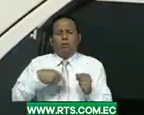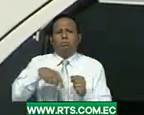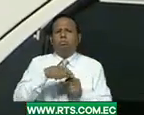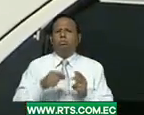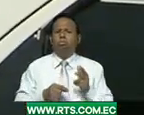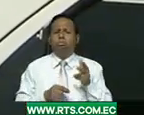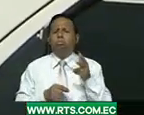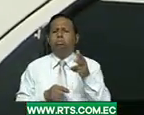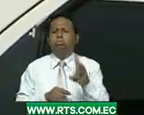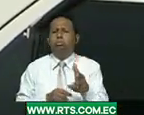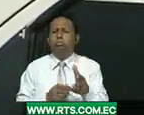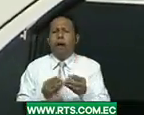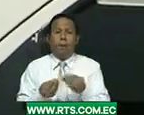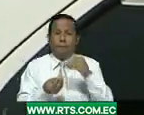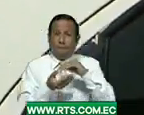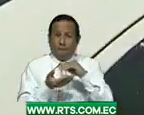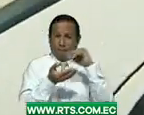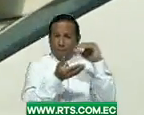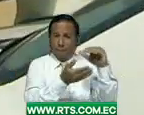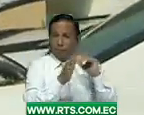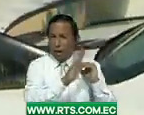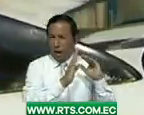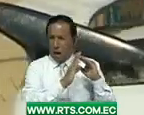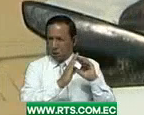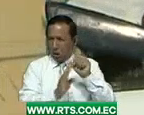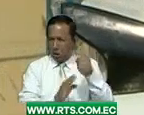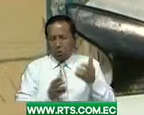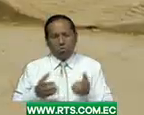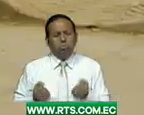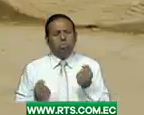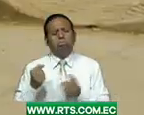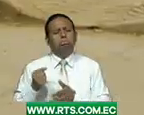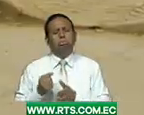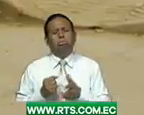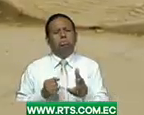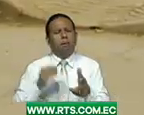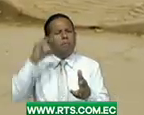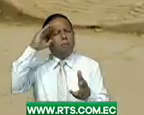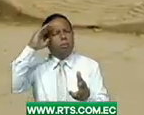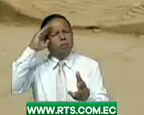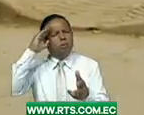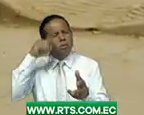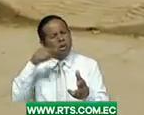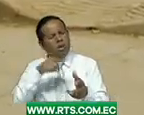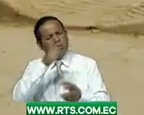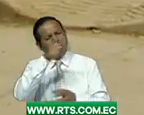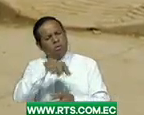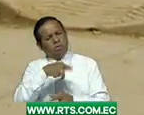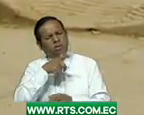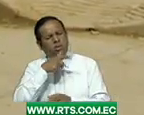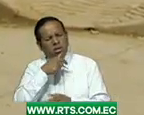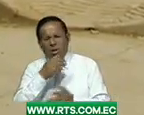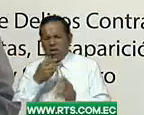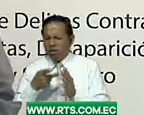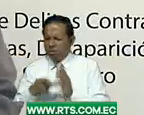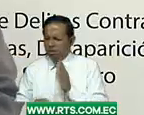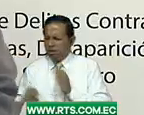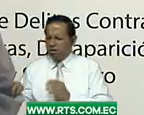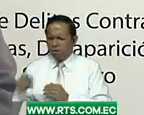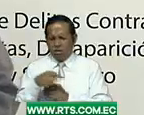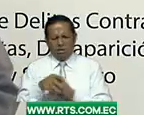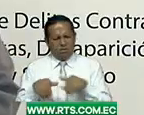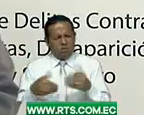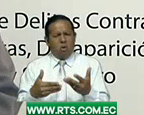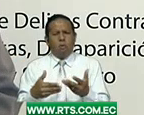un paquete en un domicilio. La policía investiga por el lado de él las posibles motivaciones de estas muertes violentas. Las